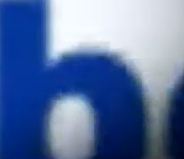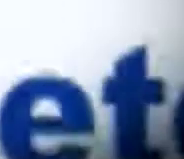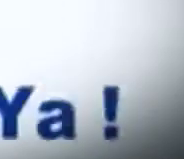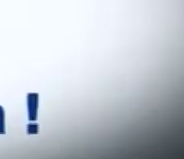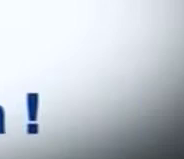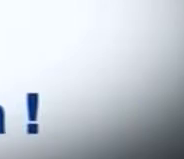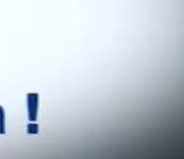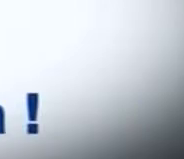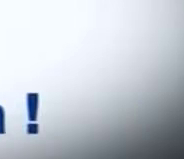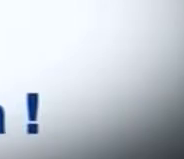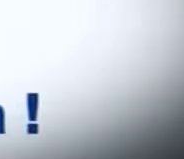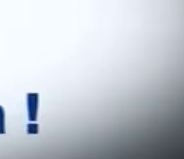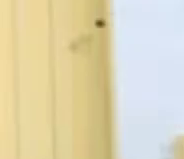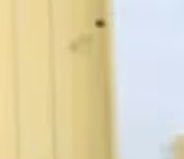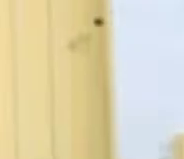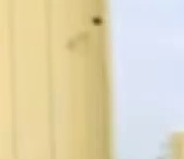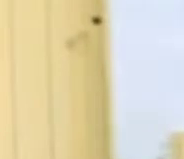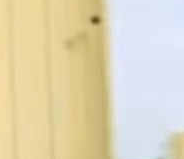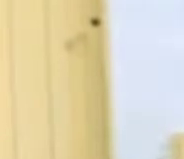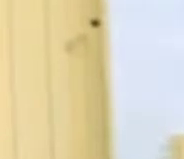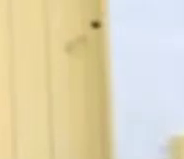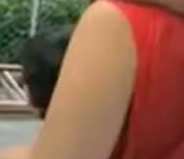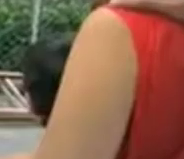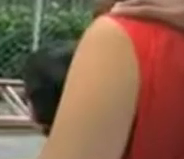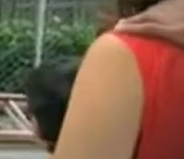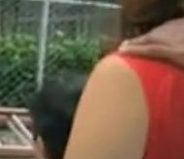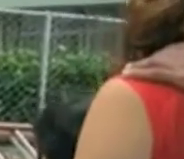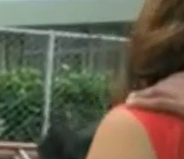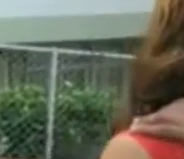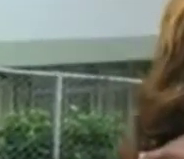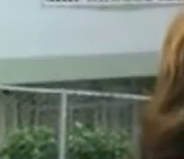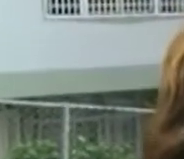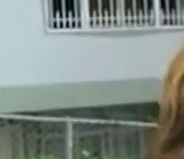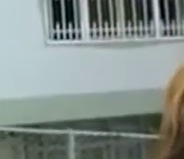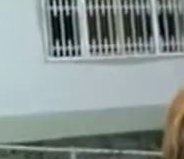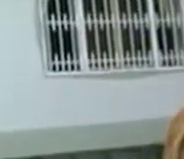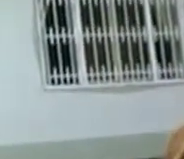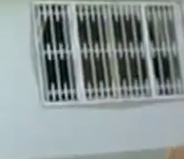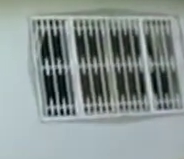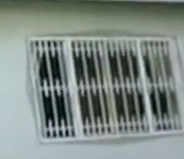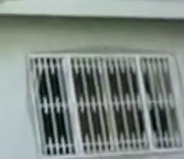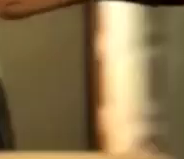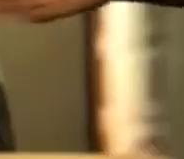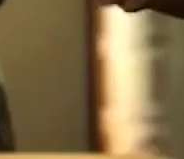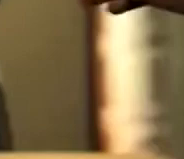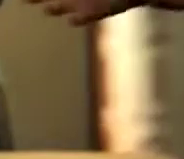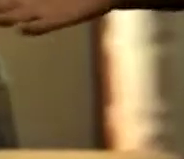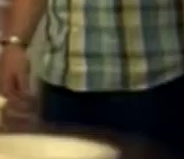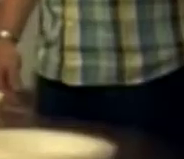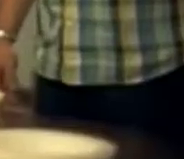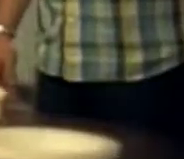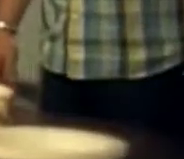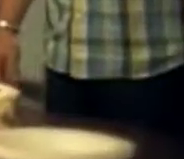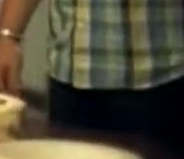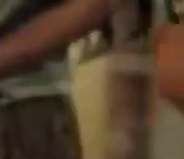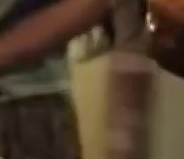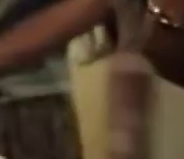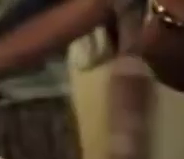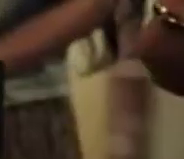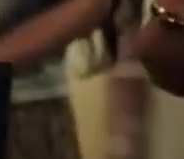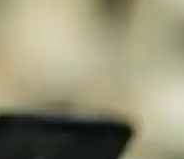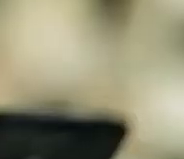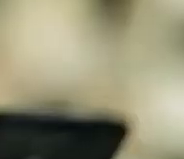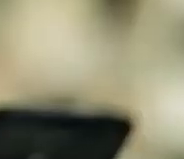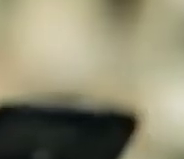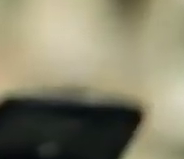www.usc.edu.co. Inscríbete ya. Elige brillar y que tu casa sea la más linda de la cuadra. Elige brillar teniendo lo último